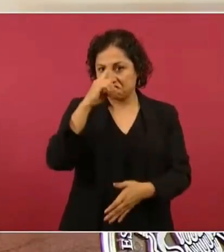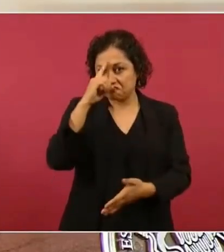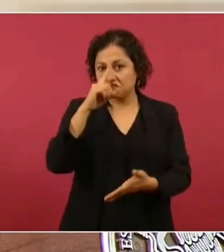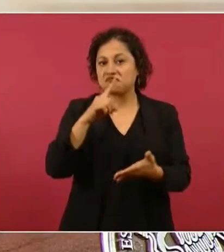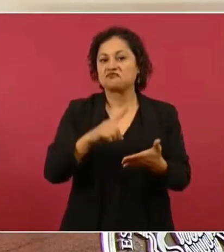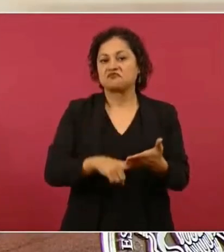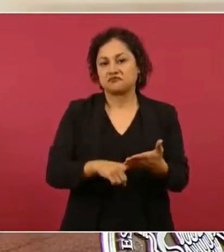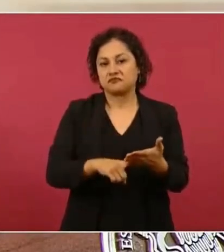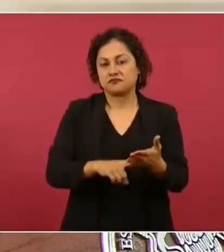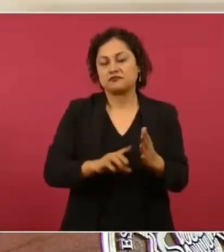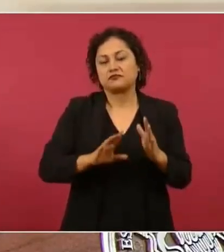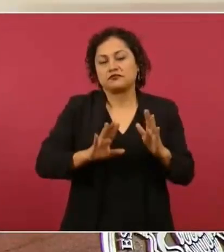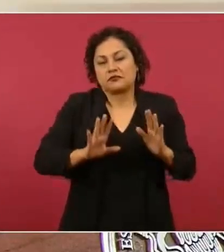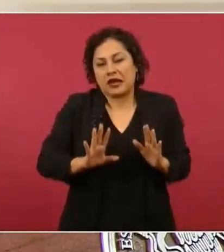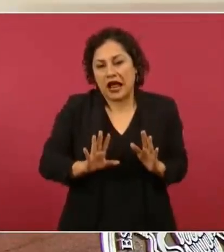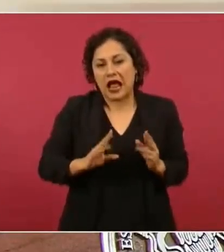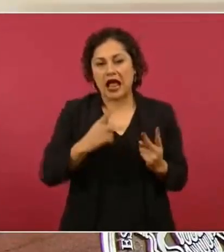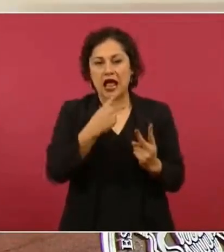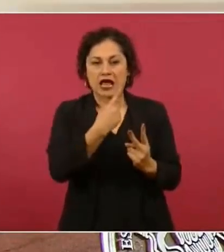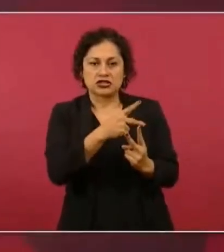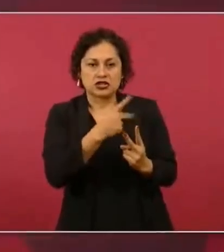con sus manchas, pero